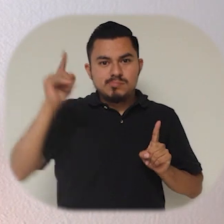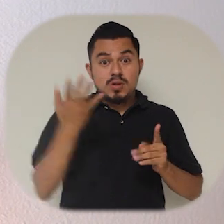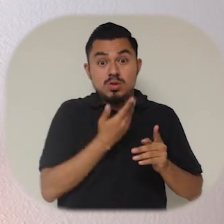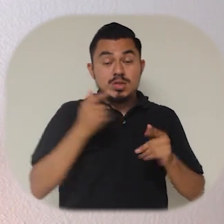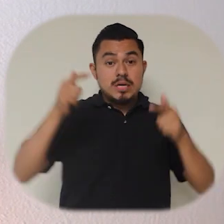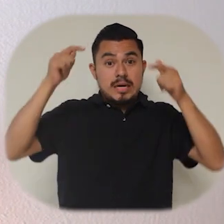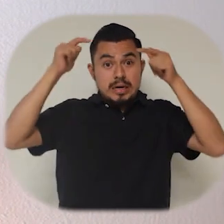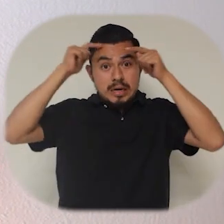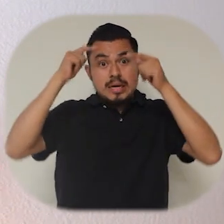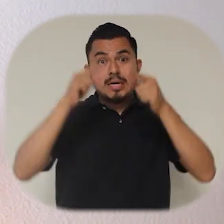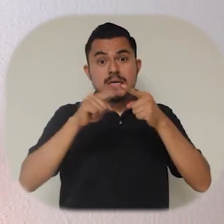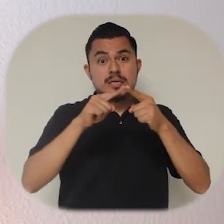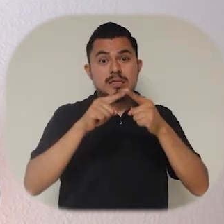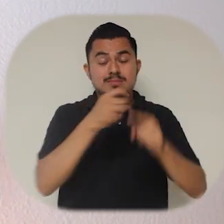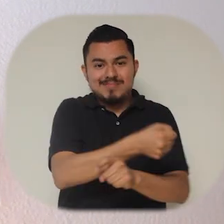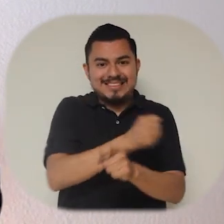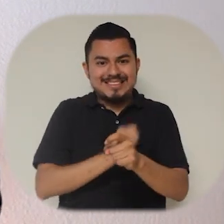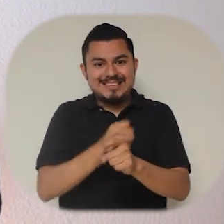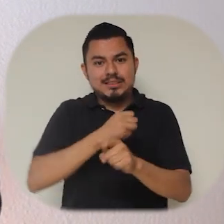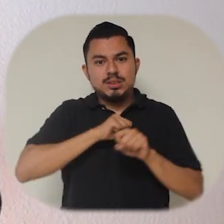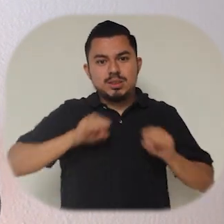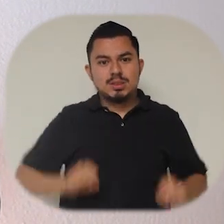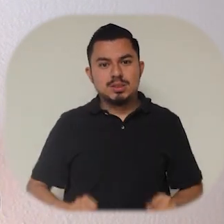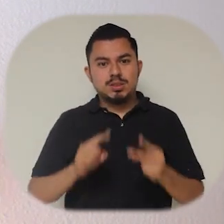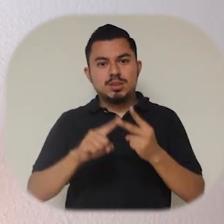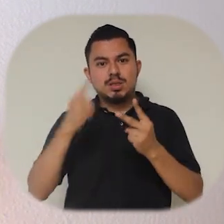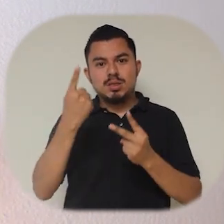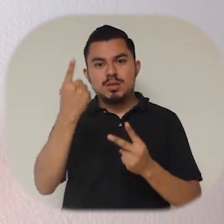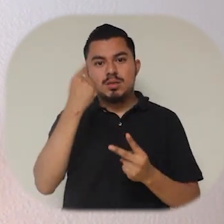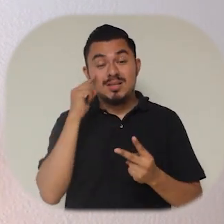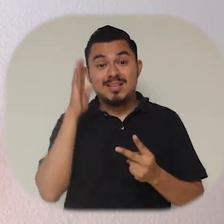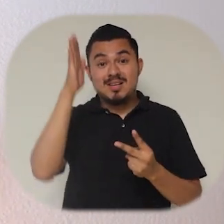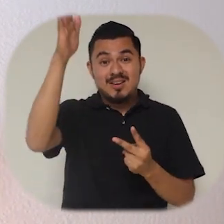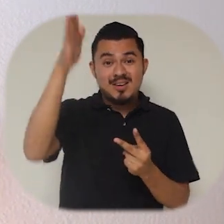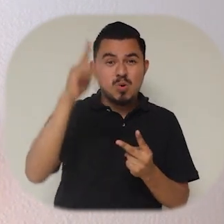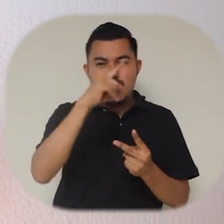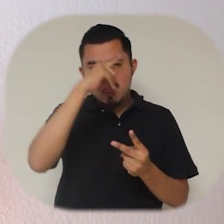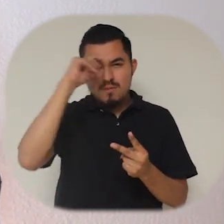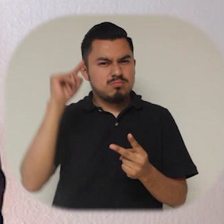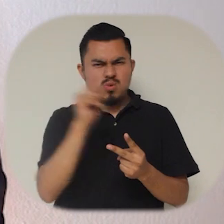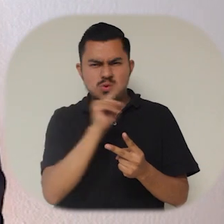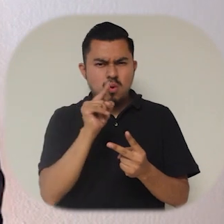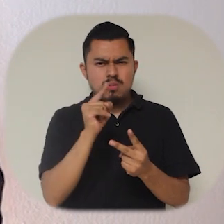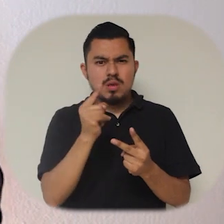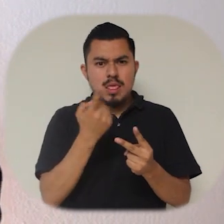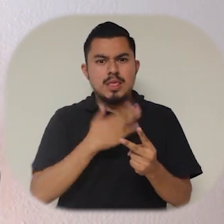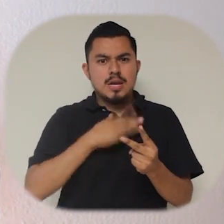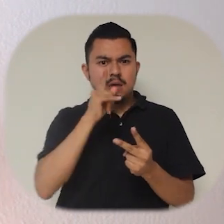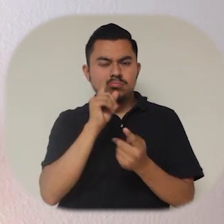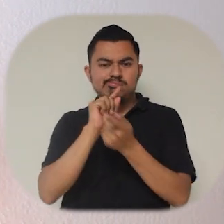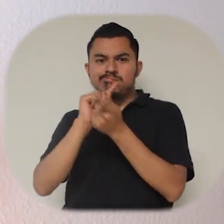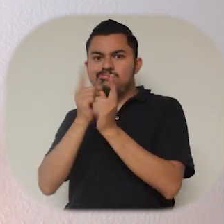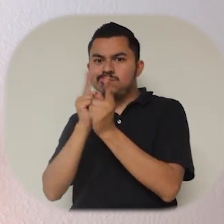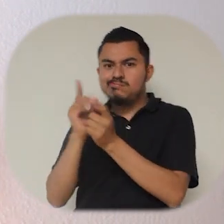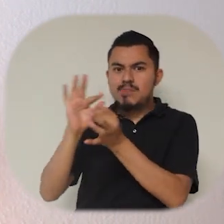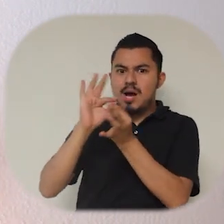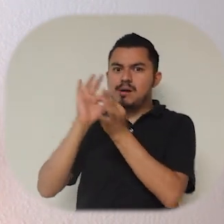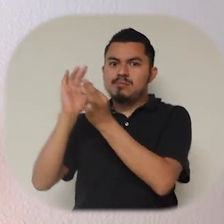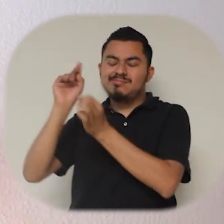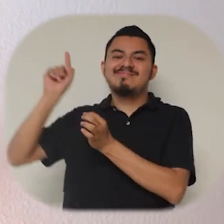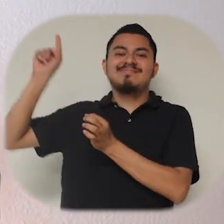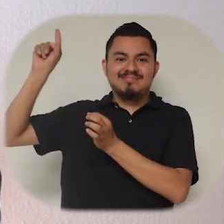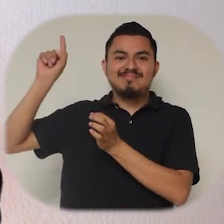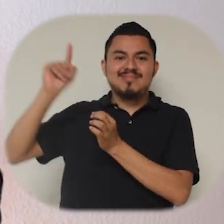no solamente eran un oficio, sino que tenían una relación con Dios estos oficios. Así que estos tres